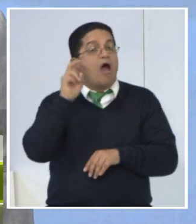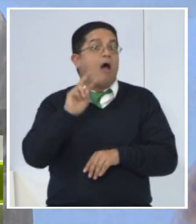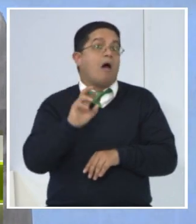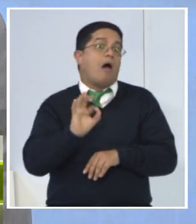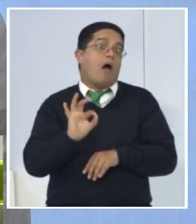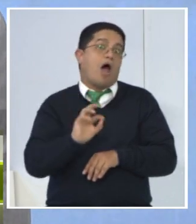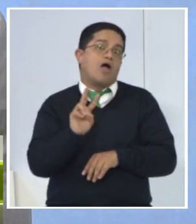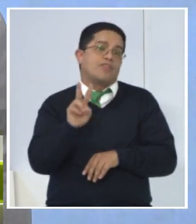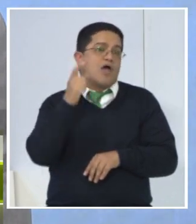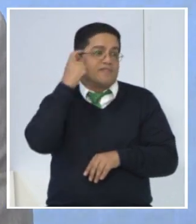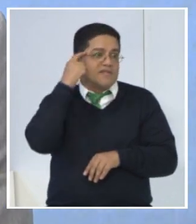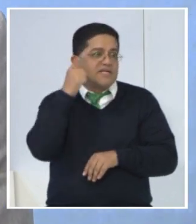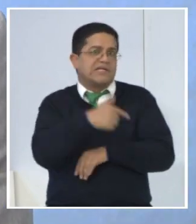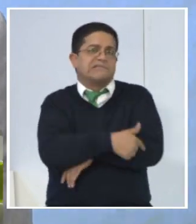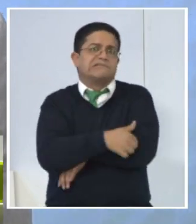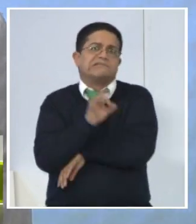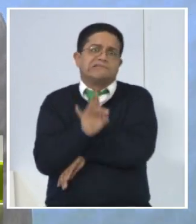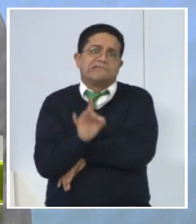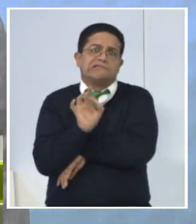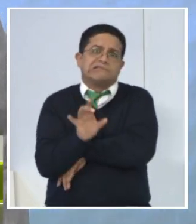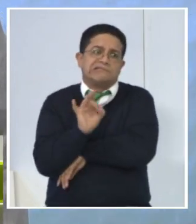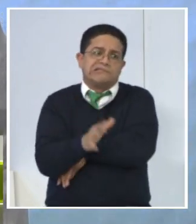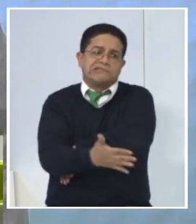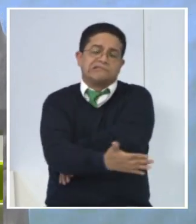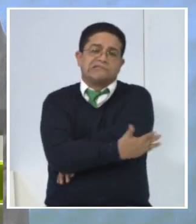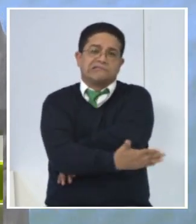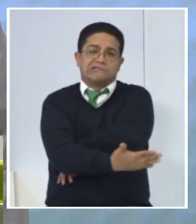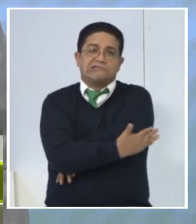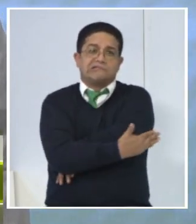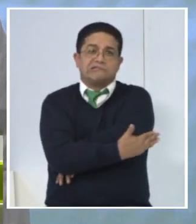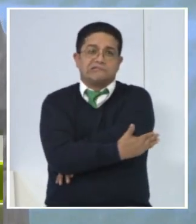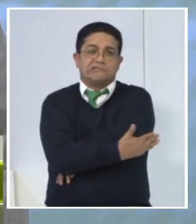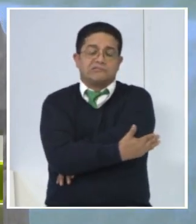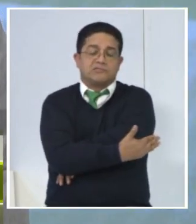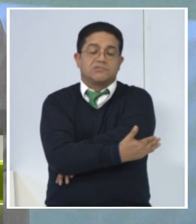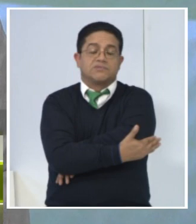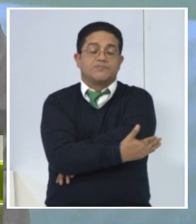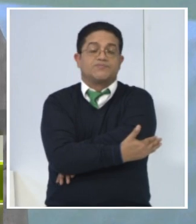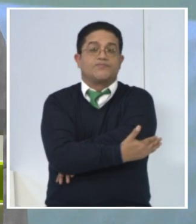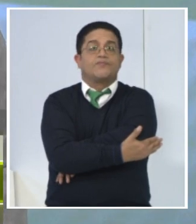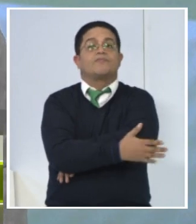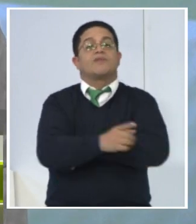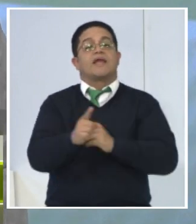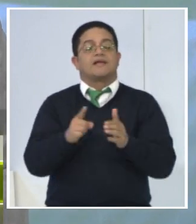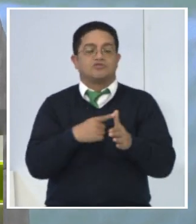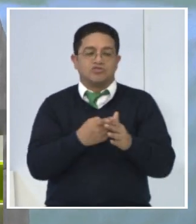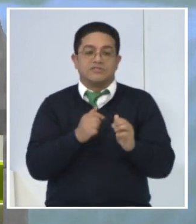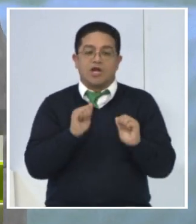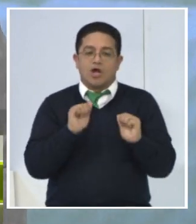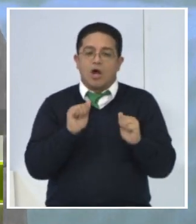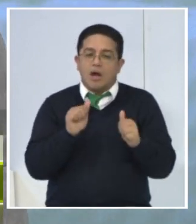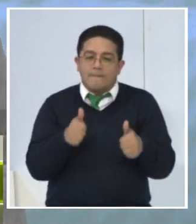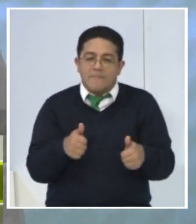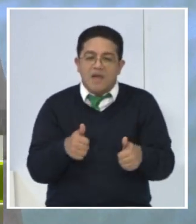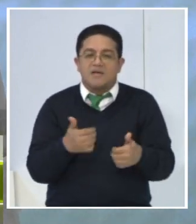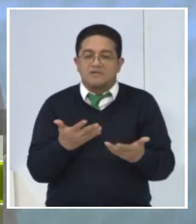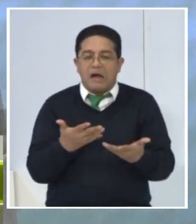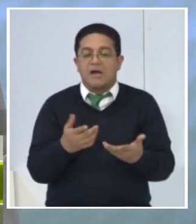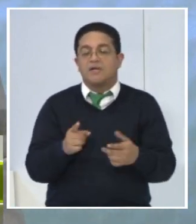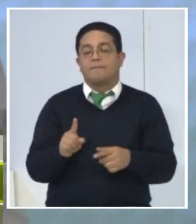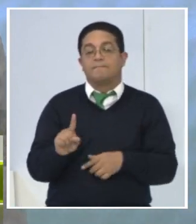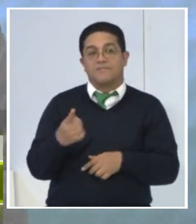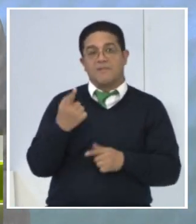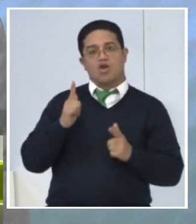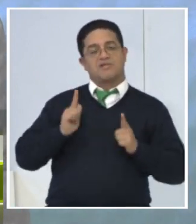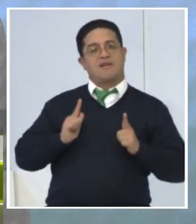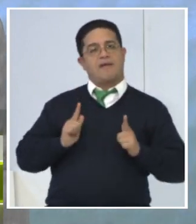¿ok? Con ese dolor característico en la cara lateral. Y bueno, se indica tratamiento. Una de las cosas que se debe hacer, pues obviamente es el